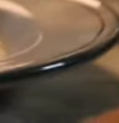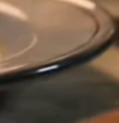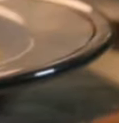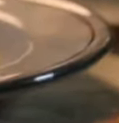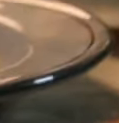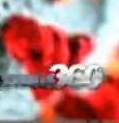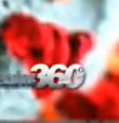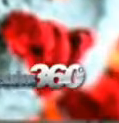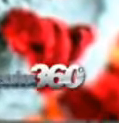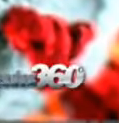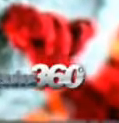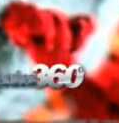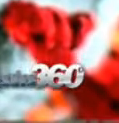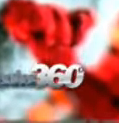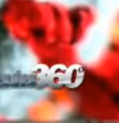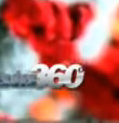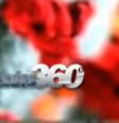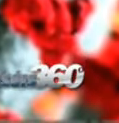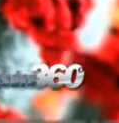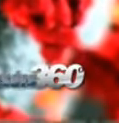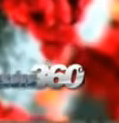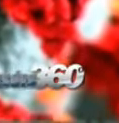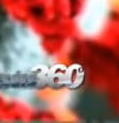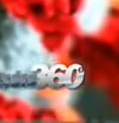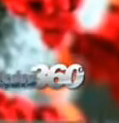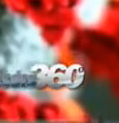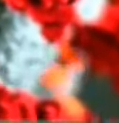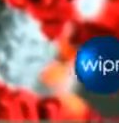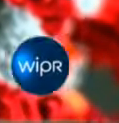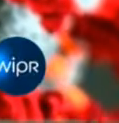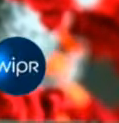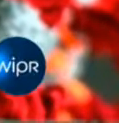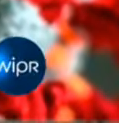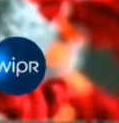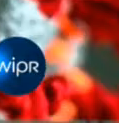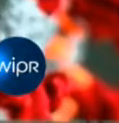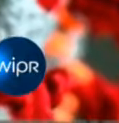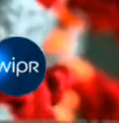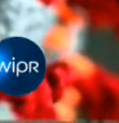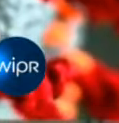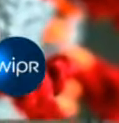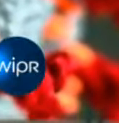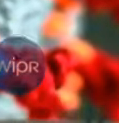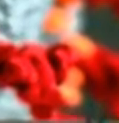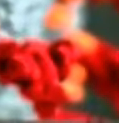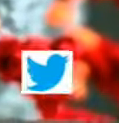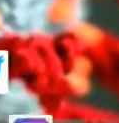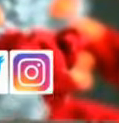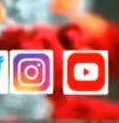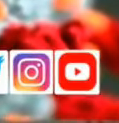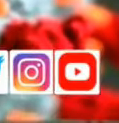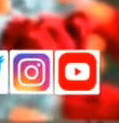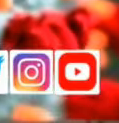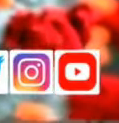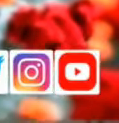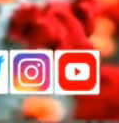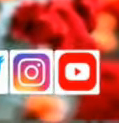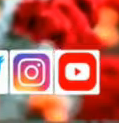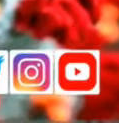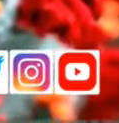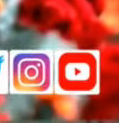cocidos o crudos. Para más información, manténgase en contacto con Noticias 360 y WIPR a través de las redes sociales